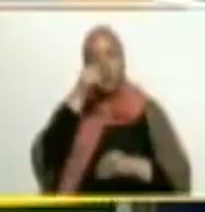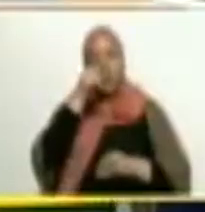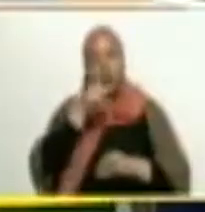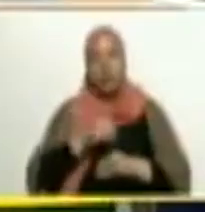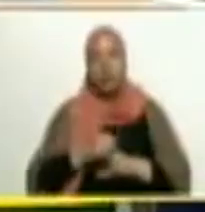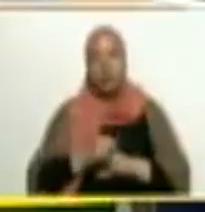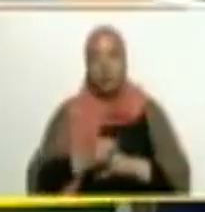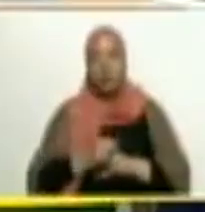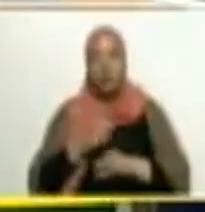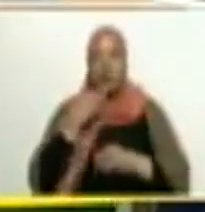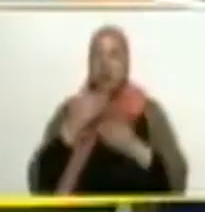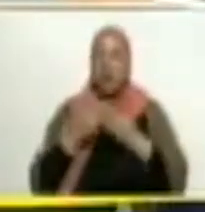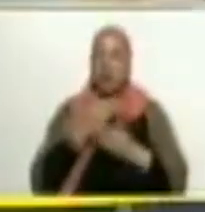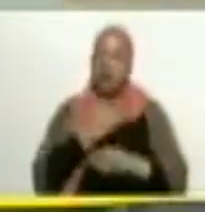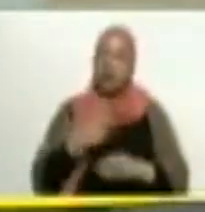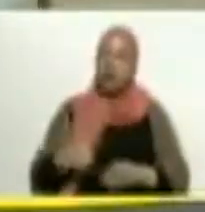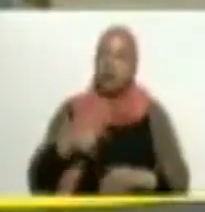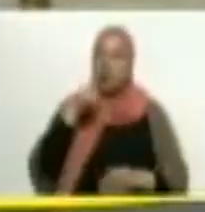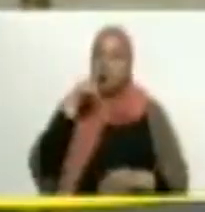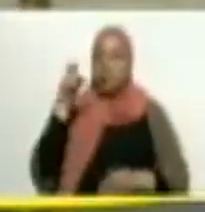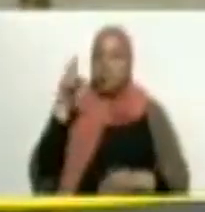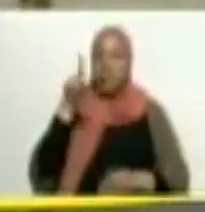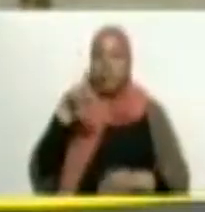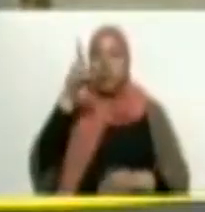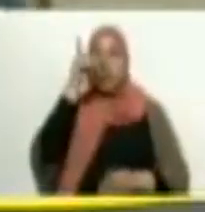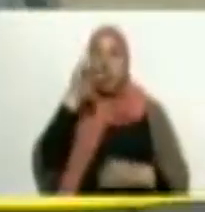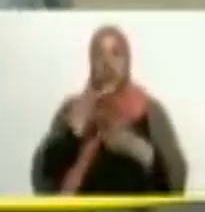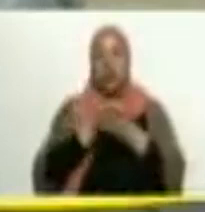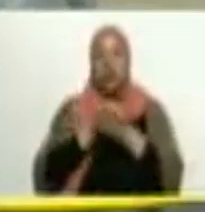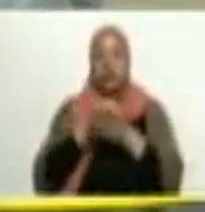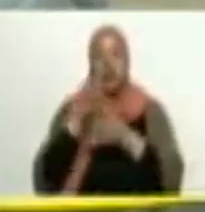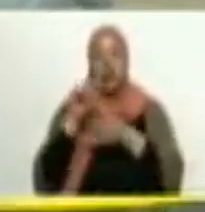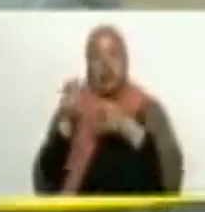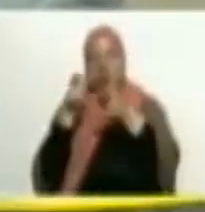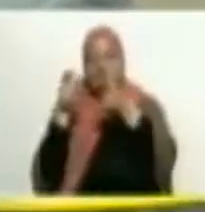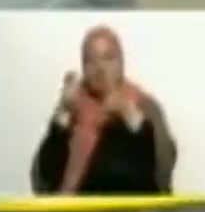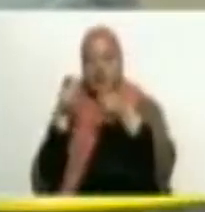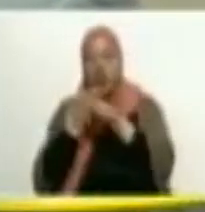Muchas gracias, presidente, vicepresidenta, superintendente.